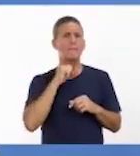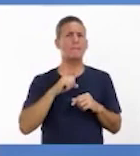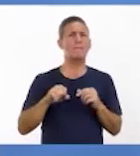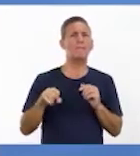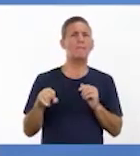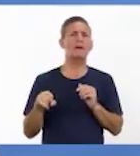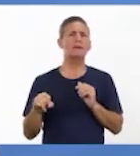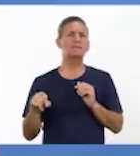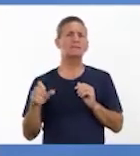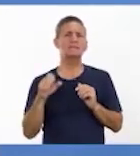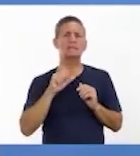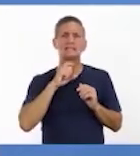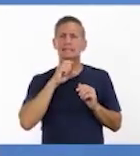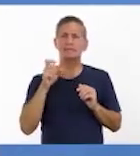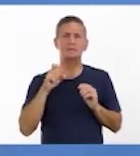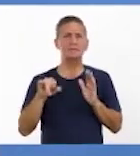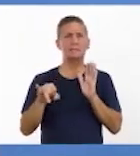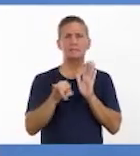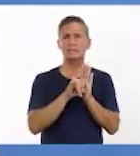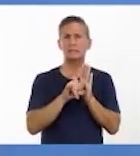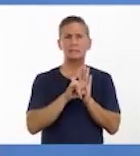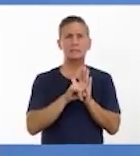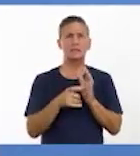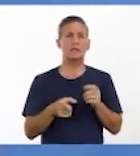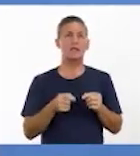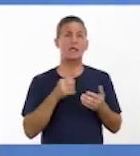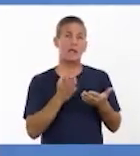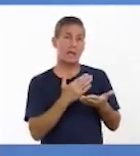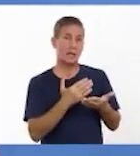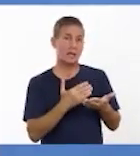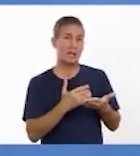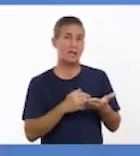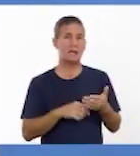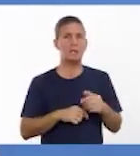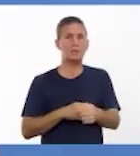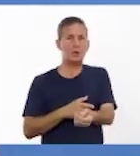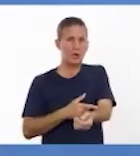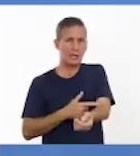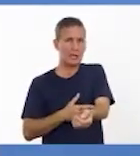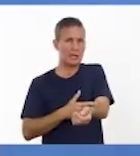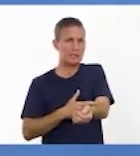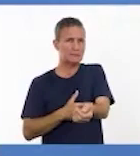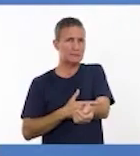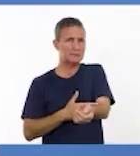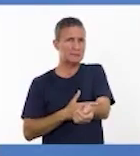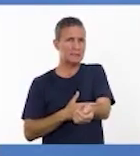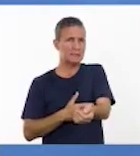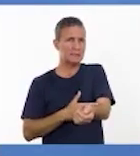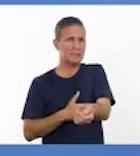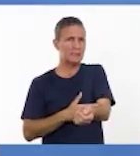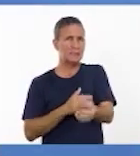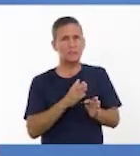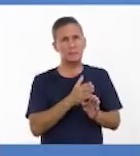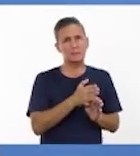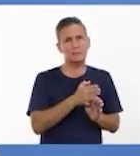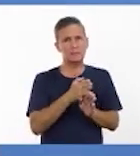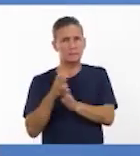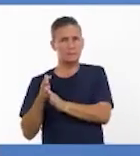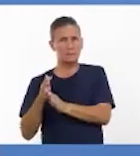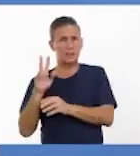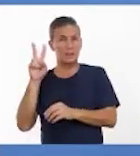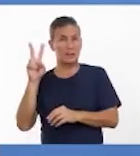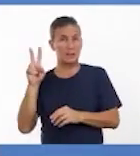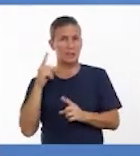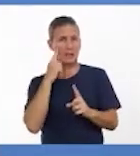deben tener ejemplos específicos que están en el libro. Por ejemplo, la sangre. Vamos a pasar